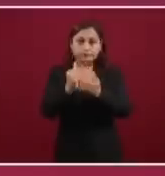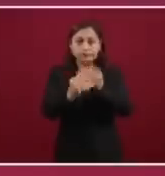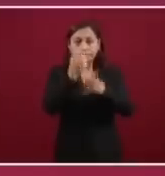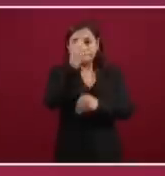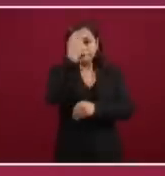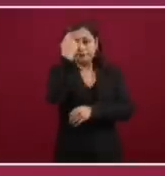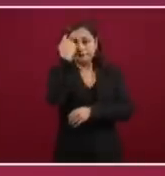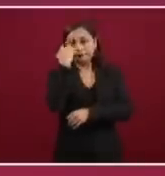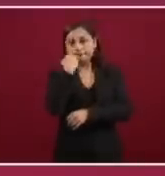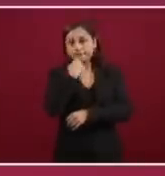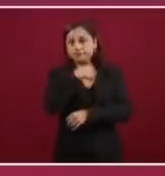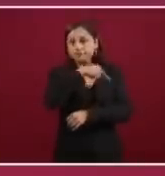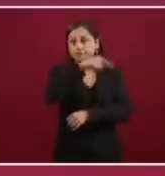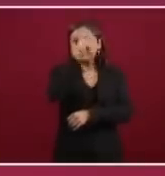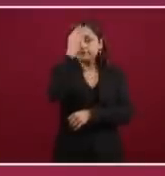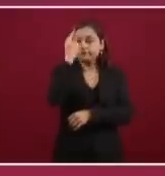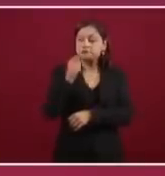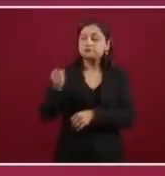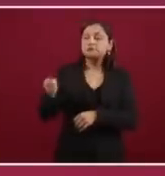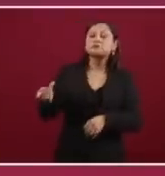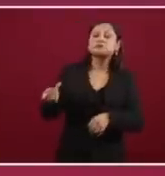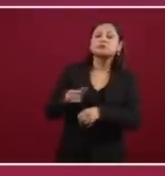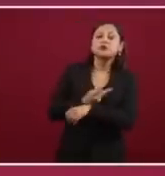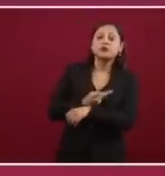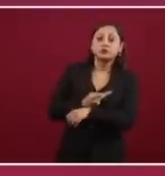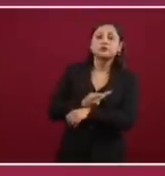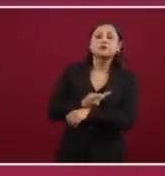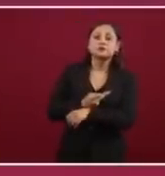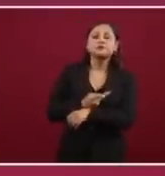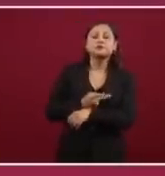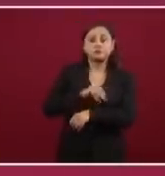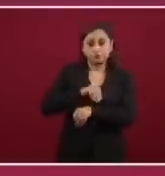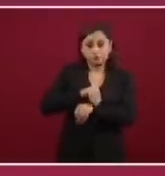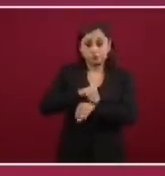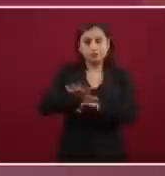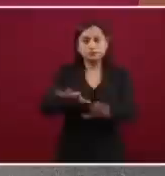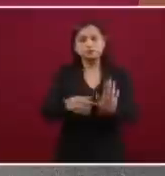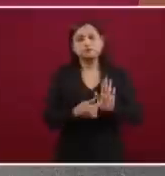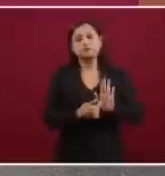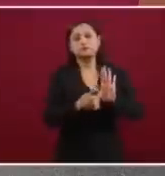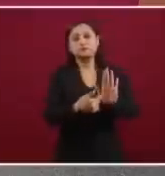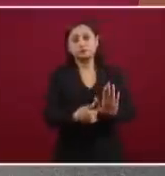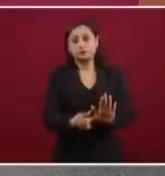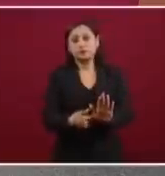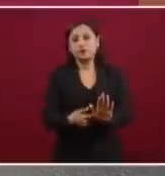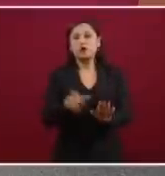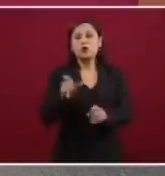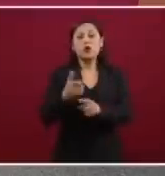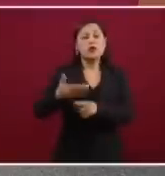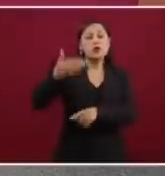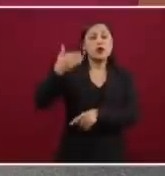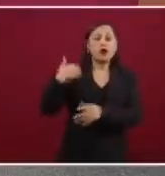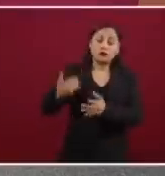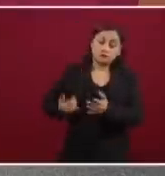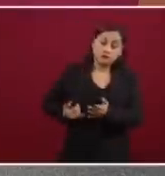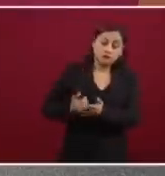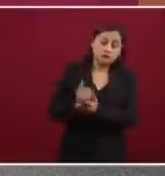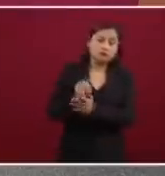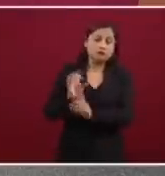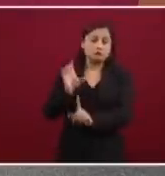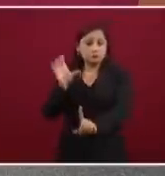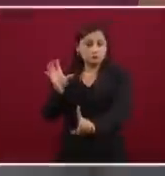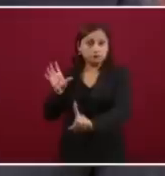cuándo se toma la decisión de parar el operativo, cómo sale el gabinete a